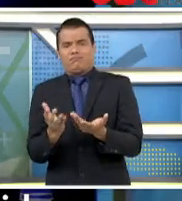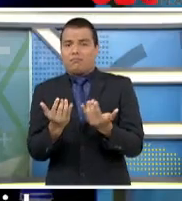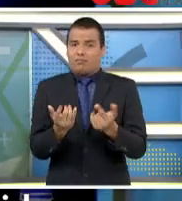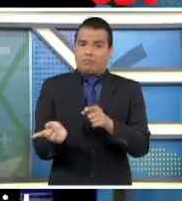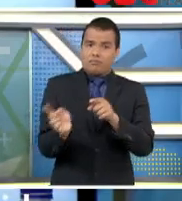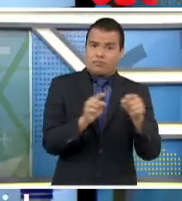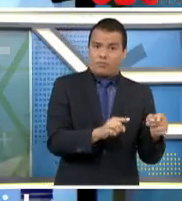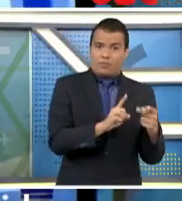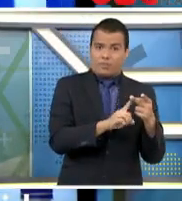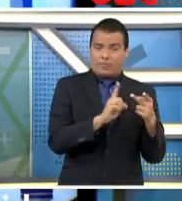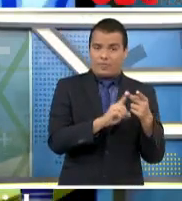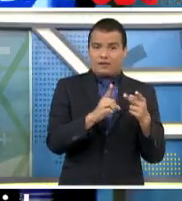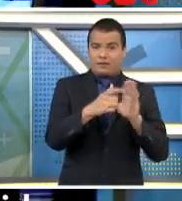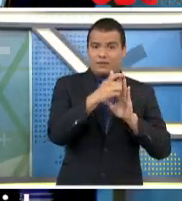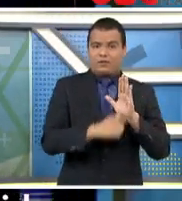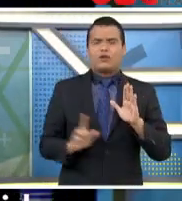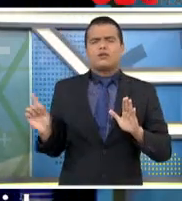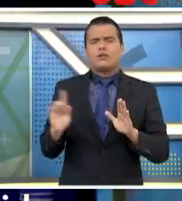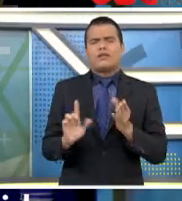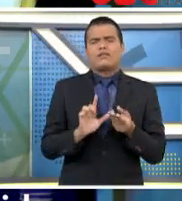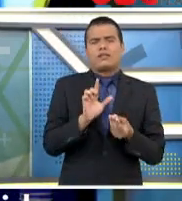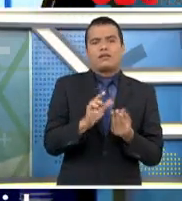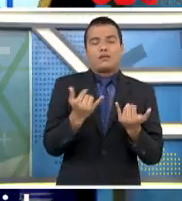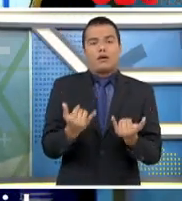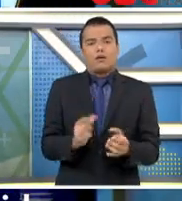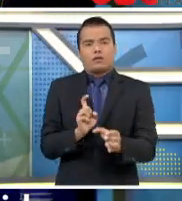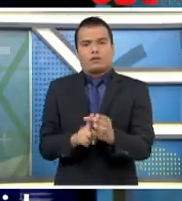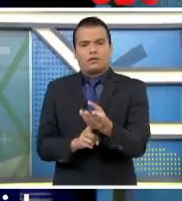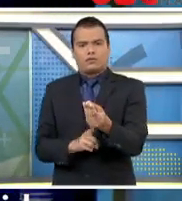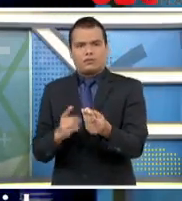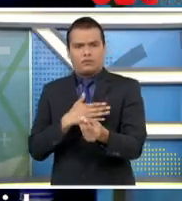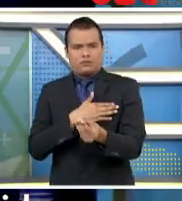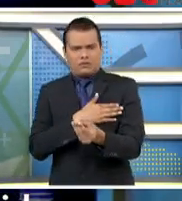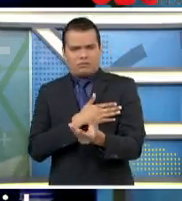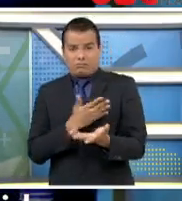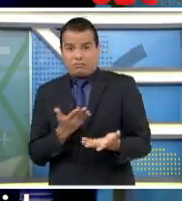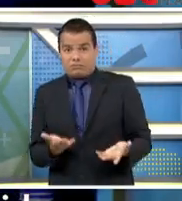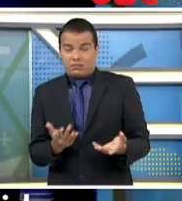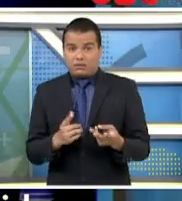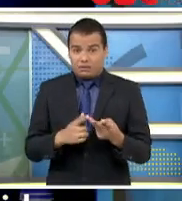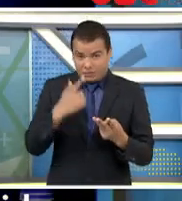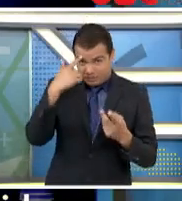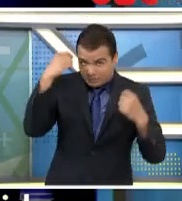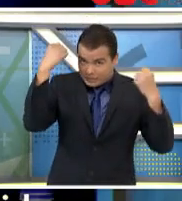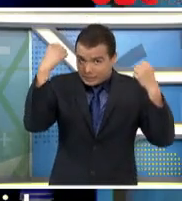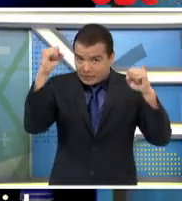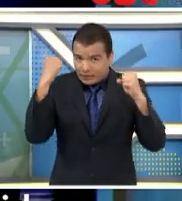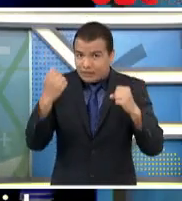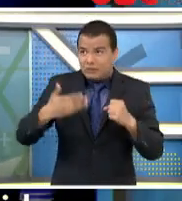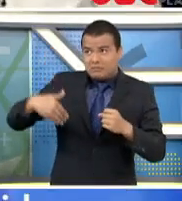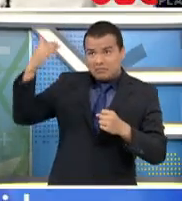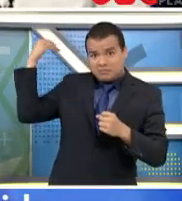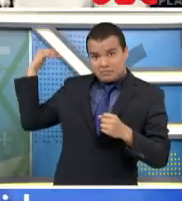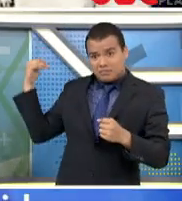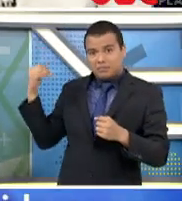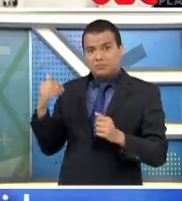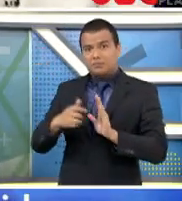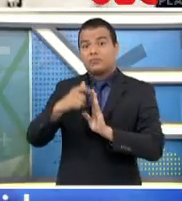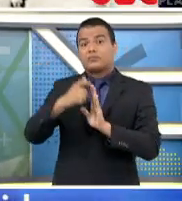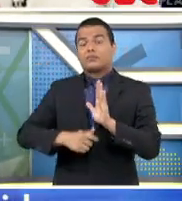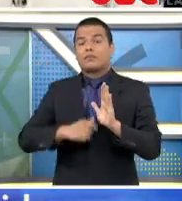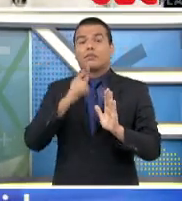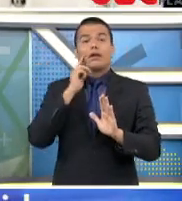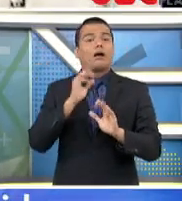candidato, Roberto Ortiz, es liberal toda la vida y ahorita es el candidato de Álvaro Uribe. Me preocupa ver cómo en años pasados Roberto